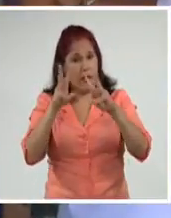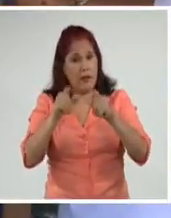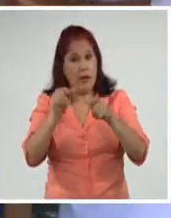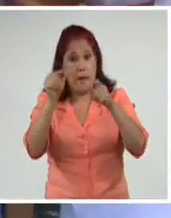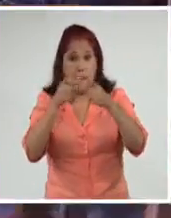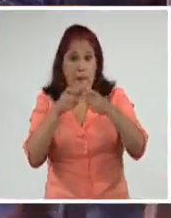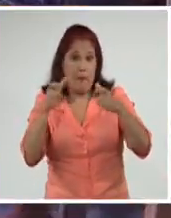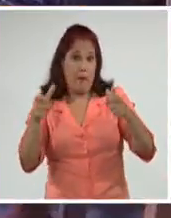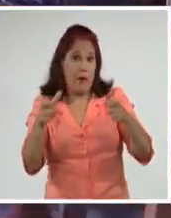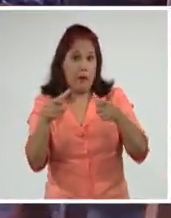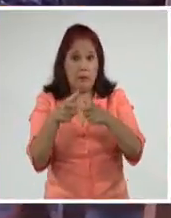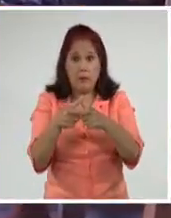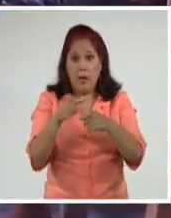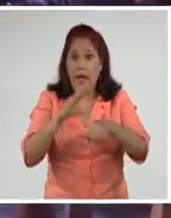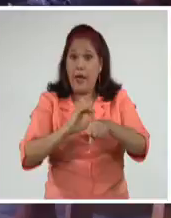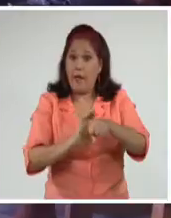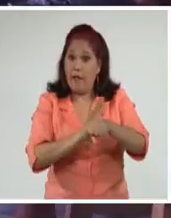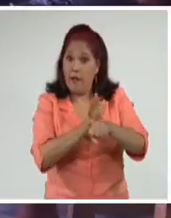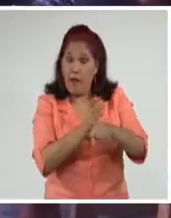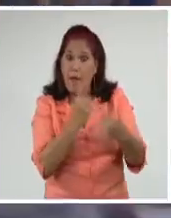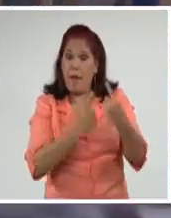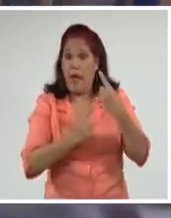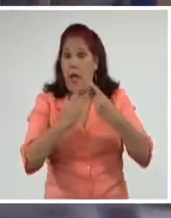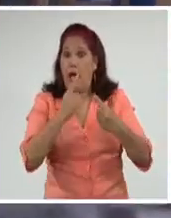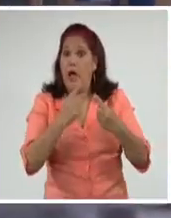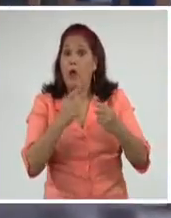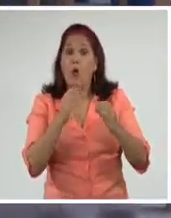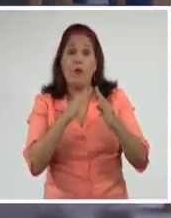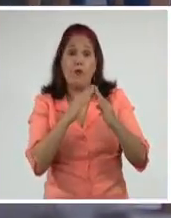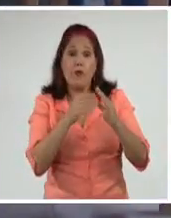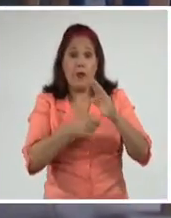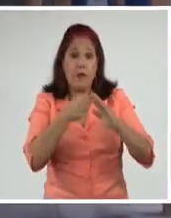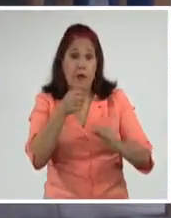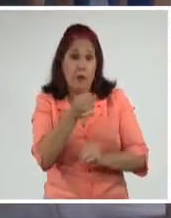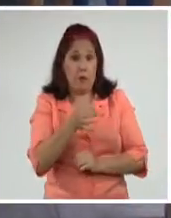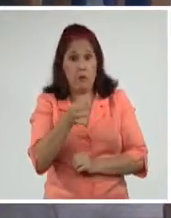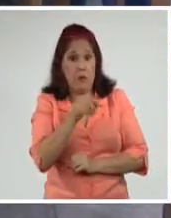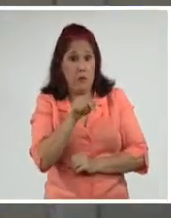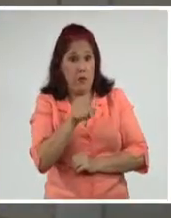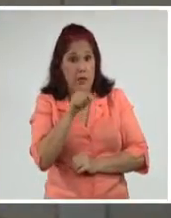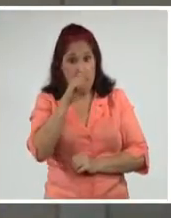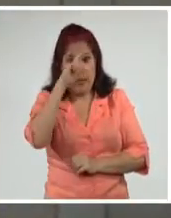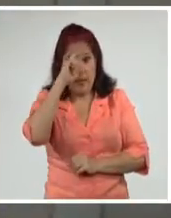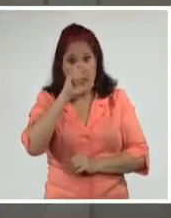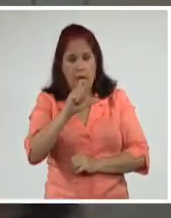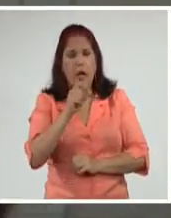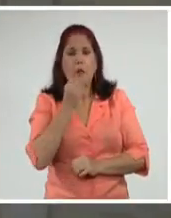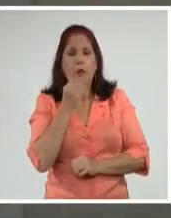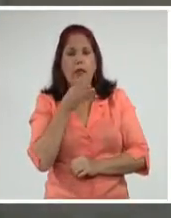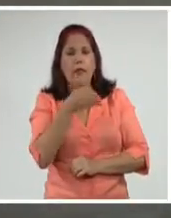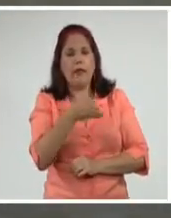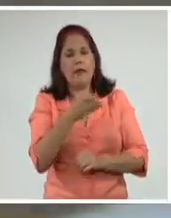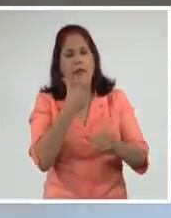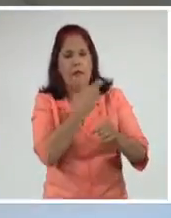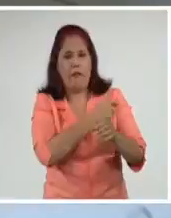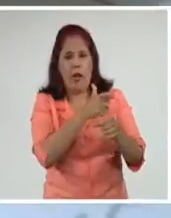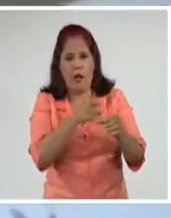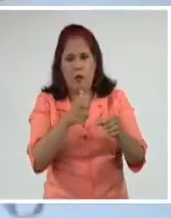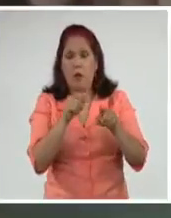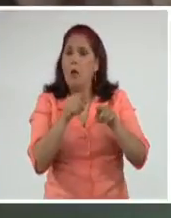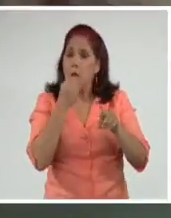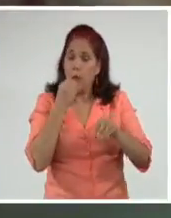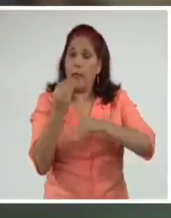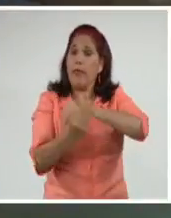personas que estén en estos momentos residiendo temporalmente en el municipio y que se vayan a vacunar. También puede